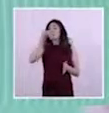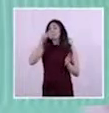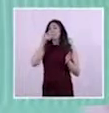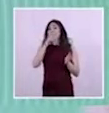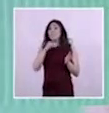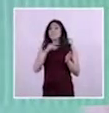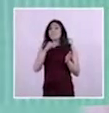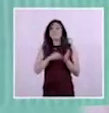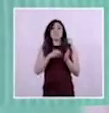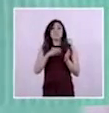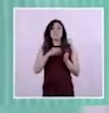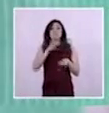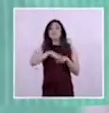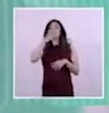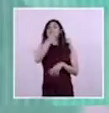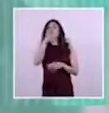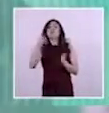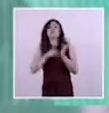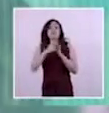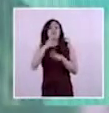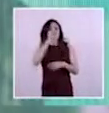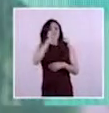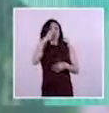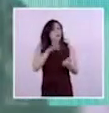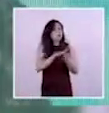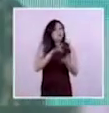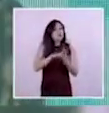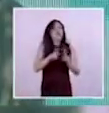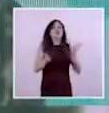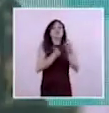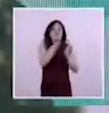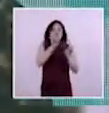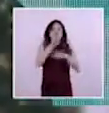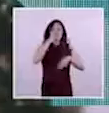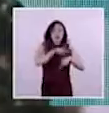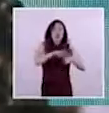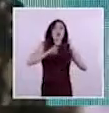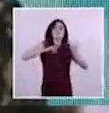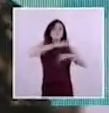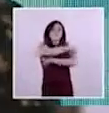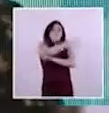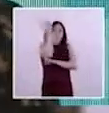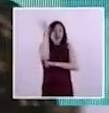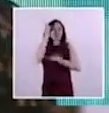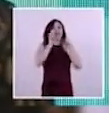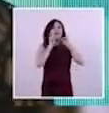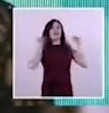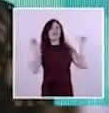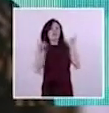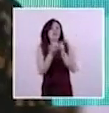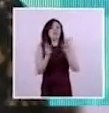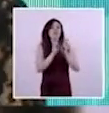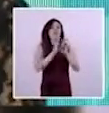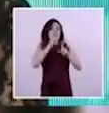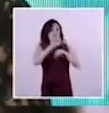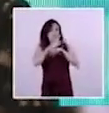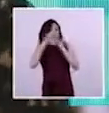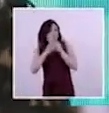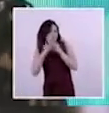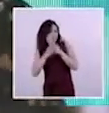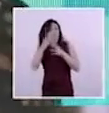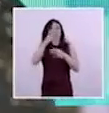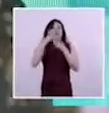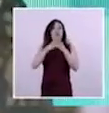de pesos en obra pública en parques jardines escuelas avenidas principales como el primer anillo segundo anillo